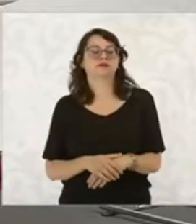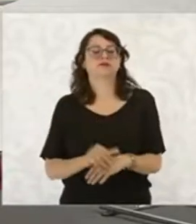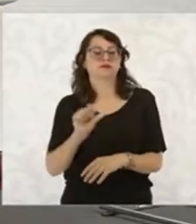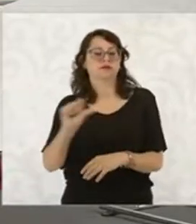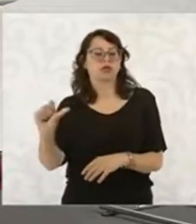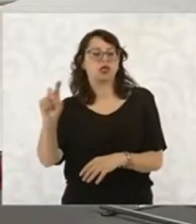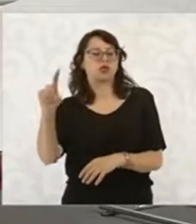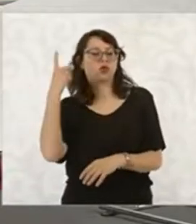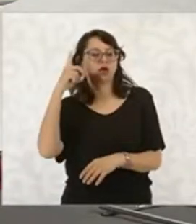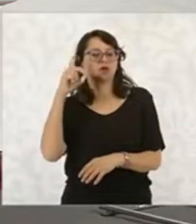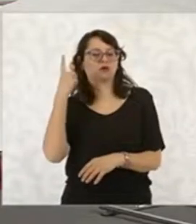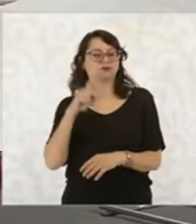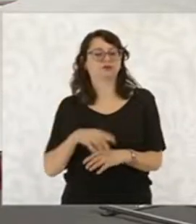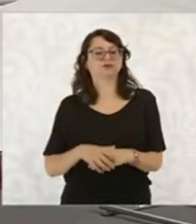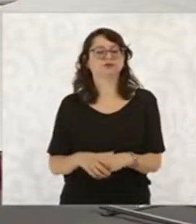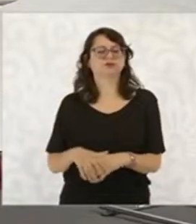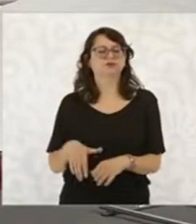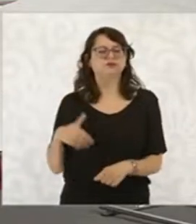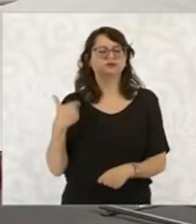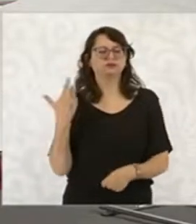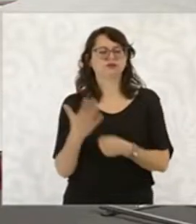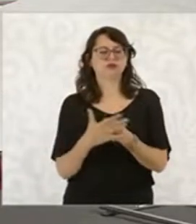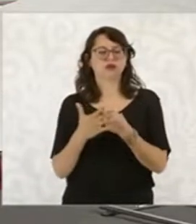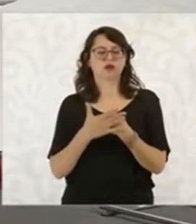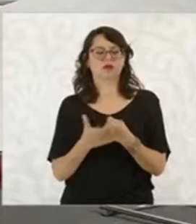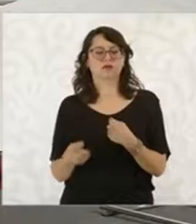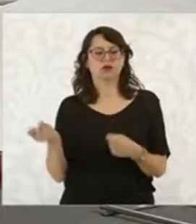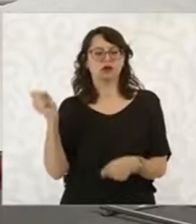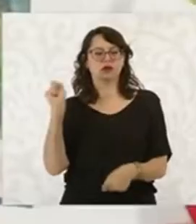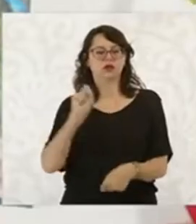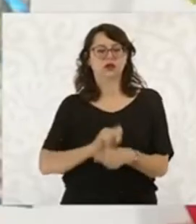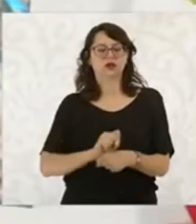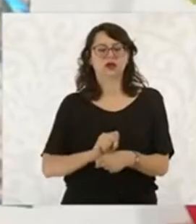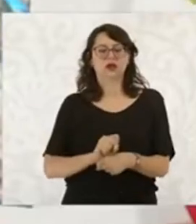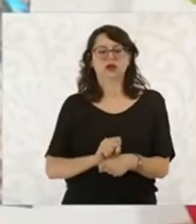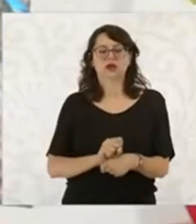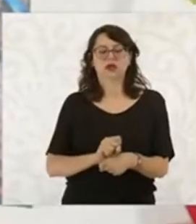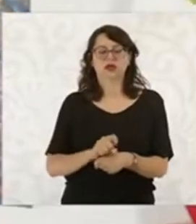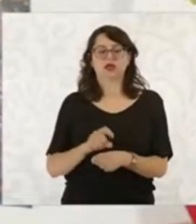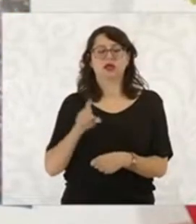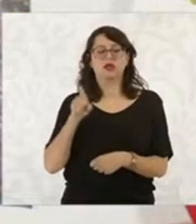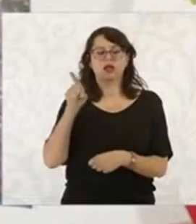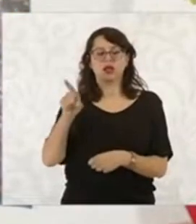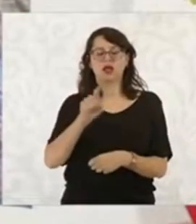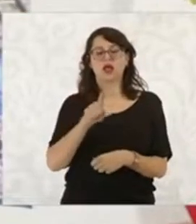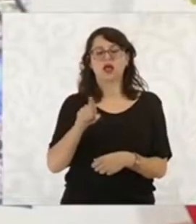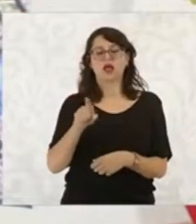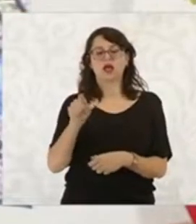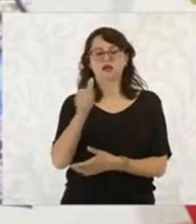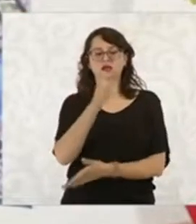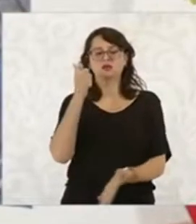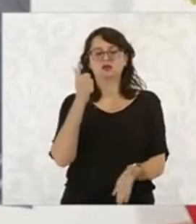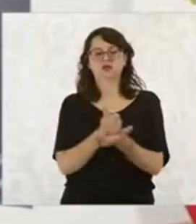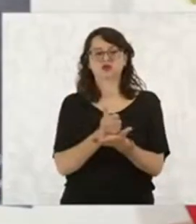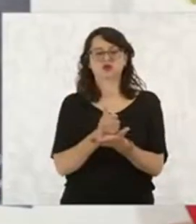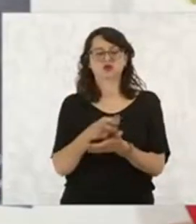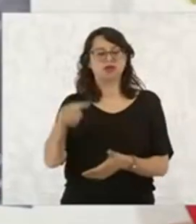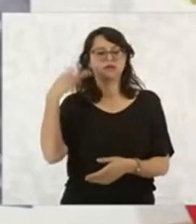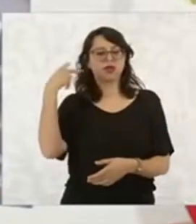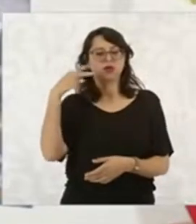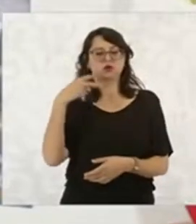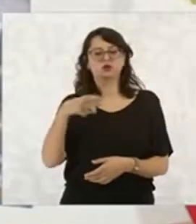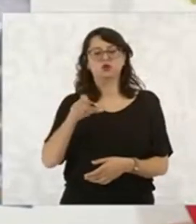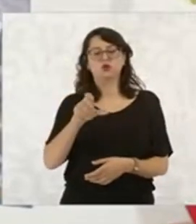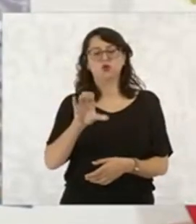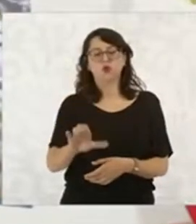estaremos iniciando ya la próxima semana el acueducto de la presa La Cangrejera a la ciudad de Coatzacoalcos en